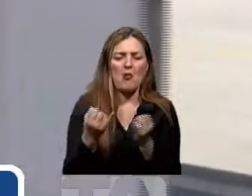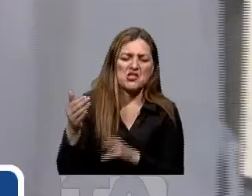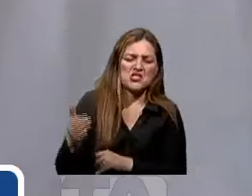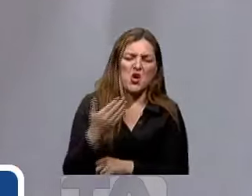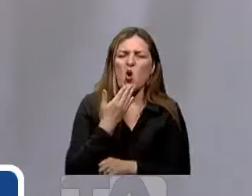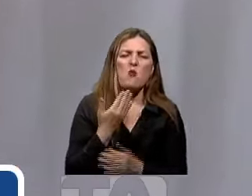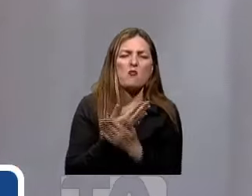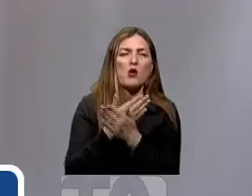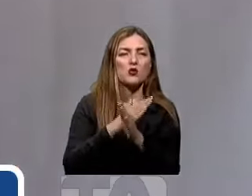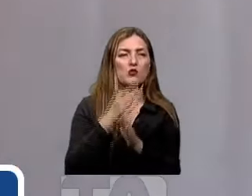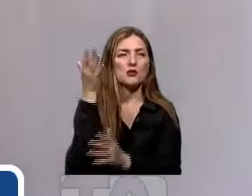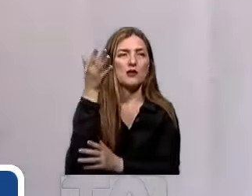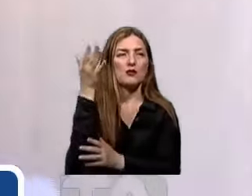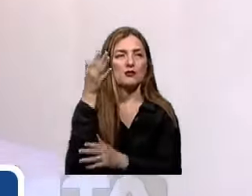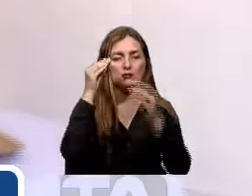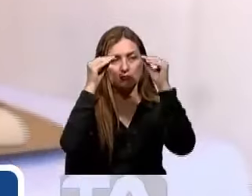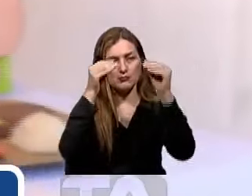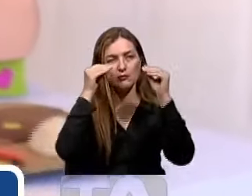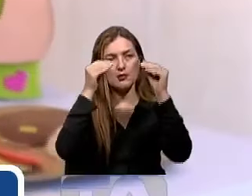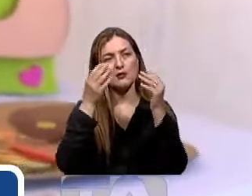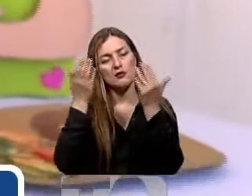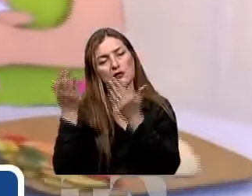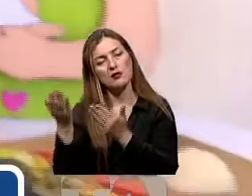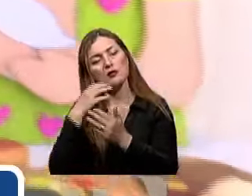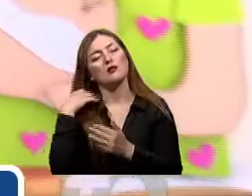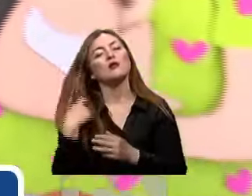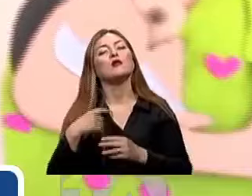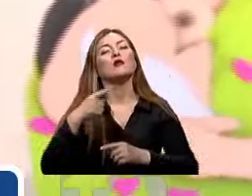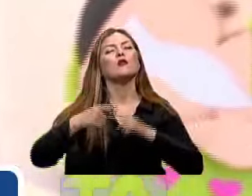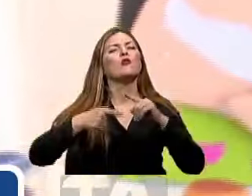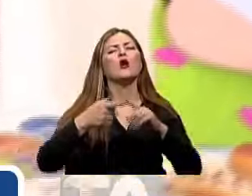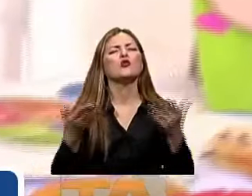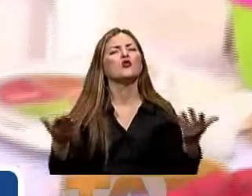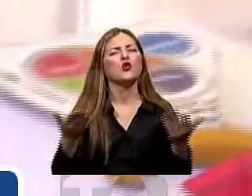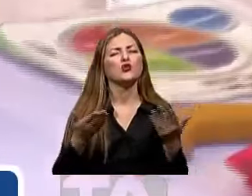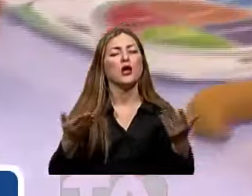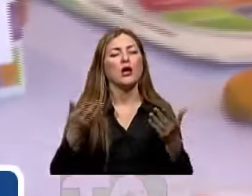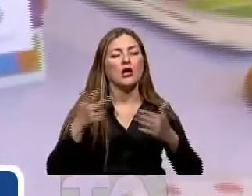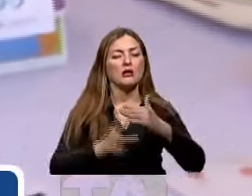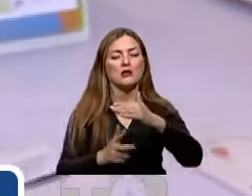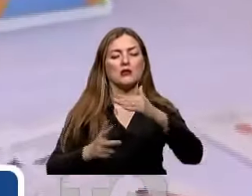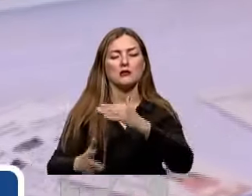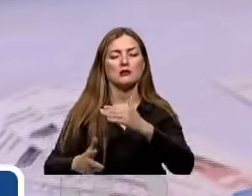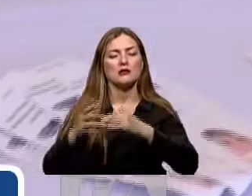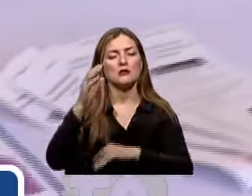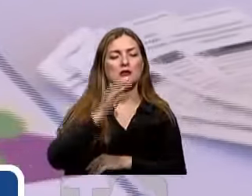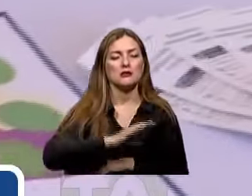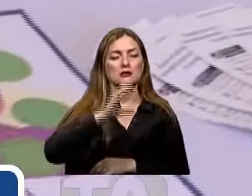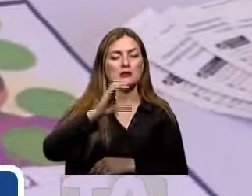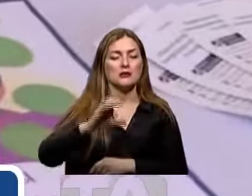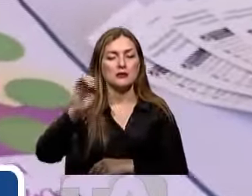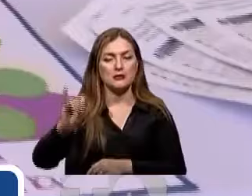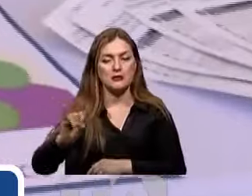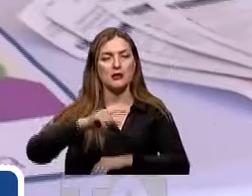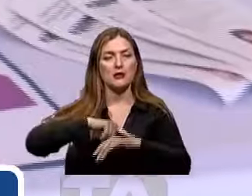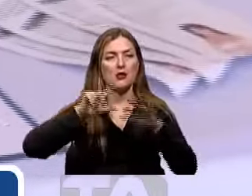muchas charlas muchos tips y recuerde que esto se llevará a cabo en el estacionamiento del centro comercial iñaquito desde